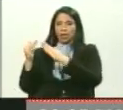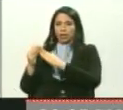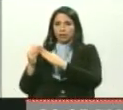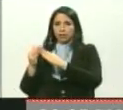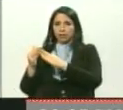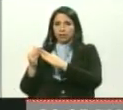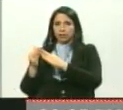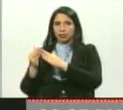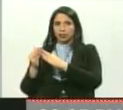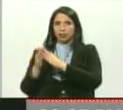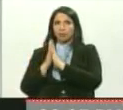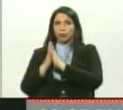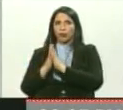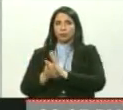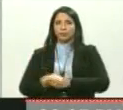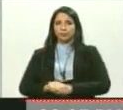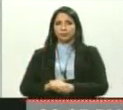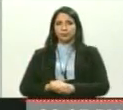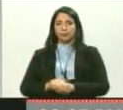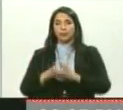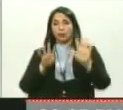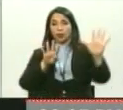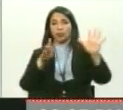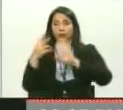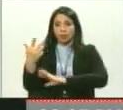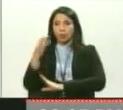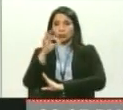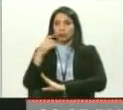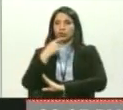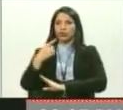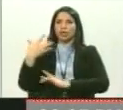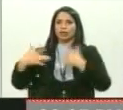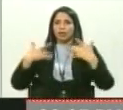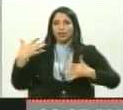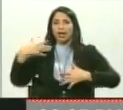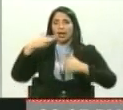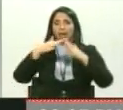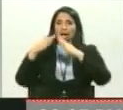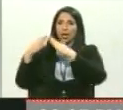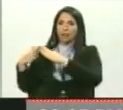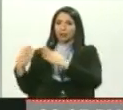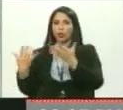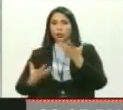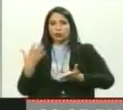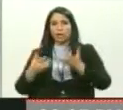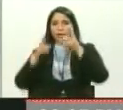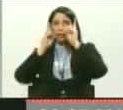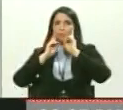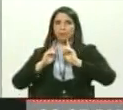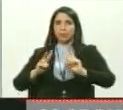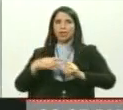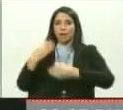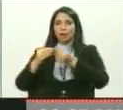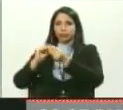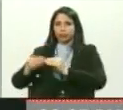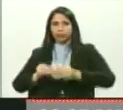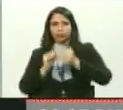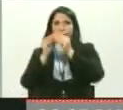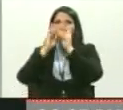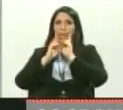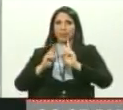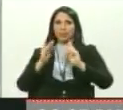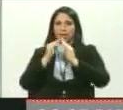sientes identificado. 93% dijo actividades del hogar como cocinar, limpiar, hacer reparaciones y